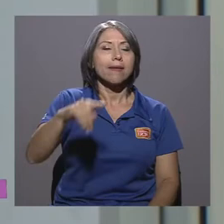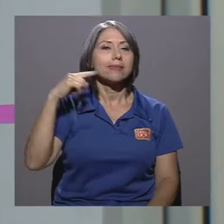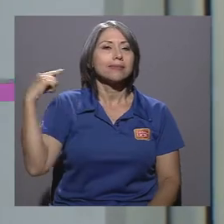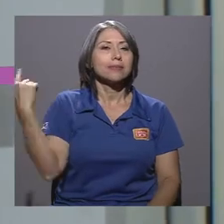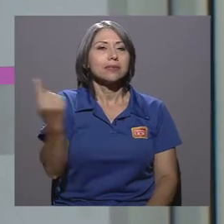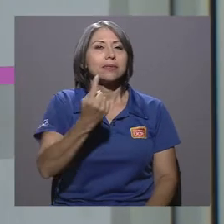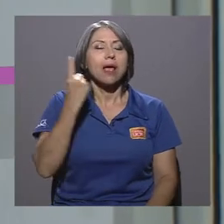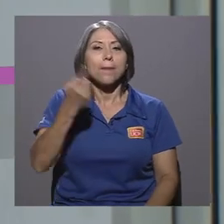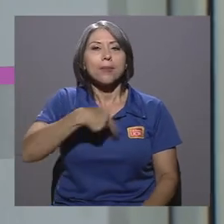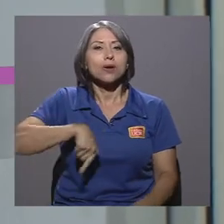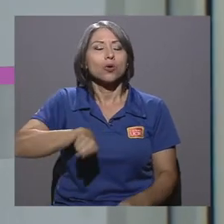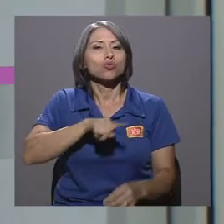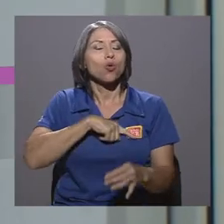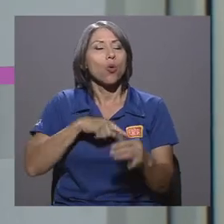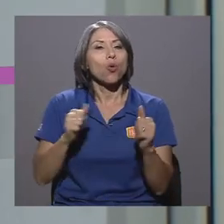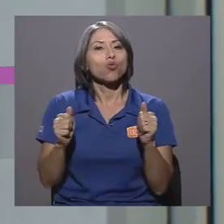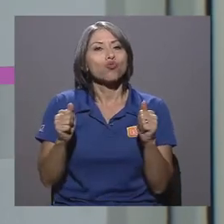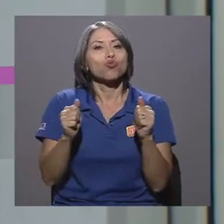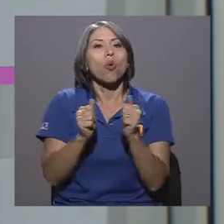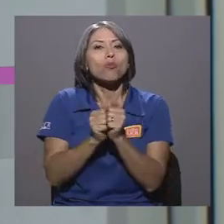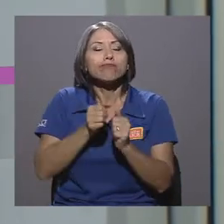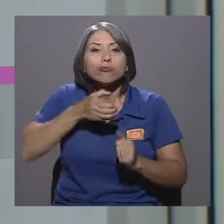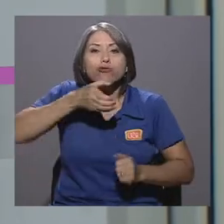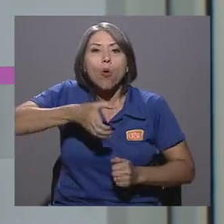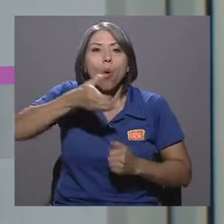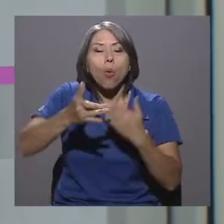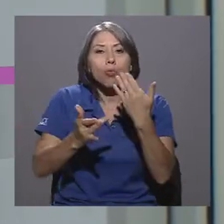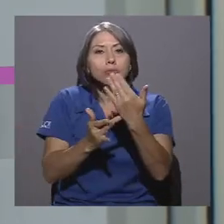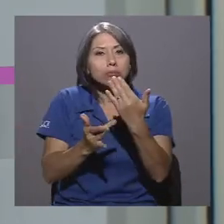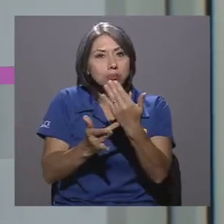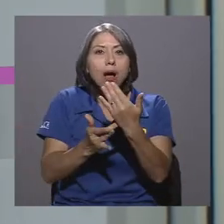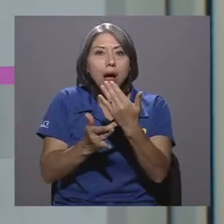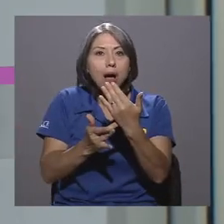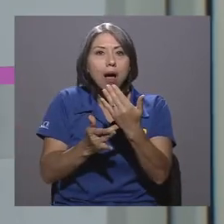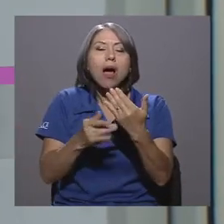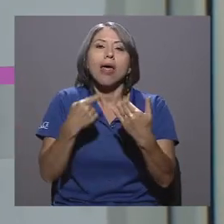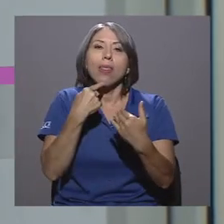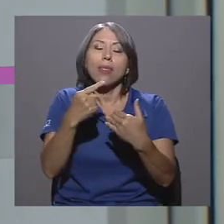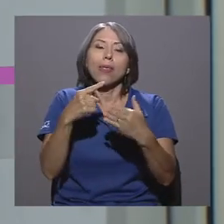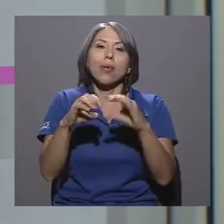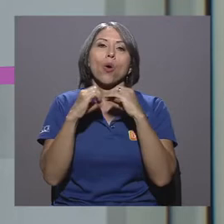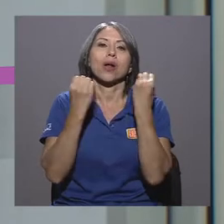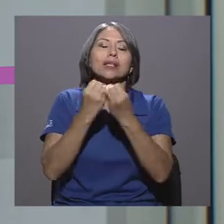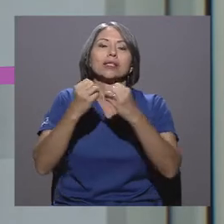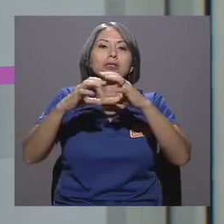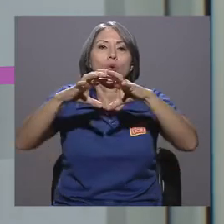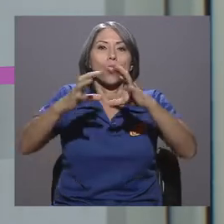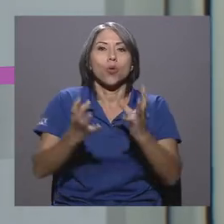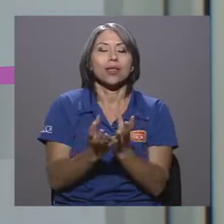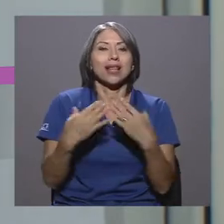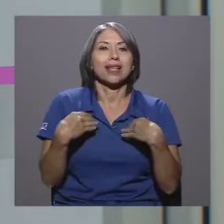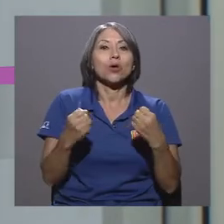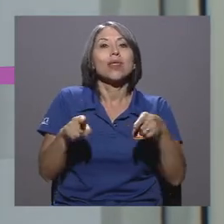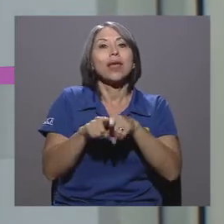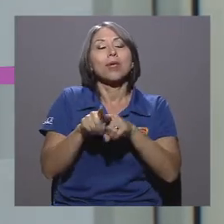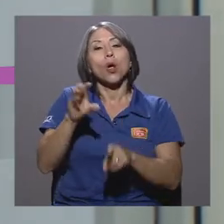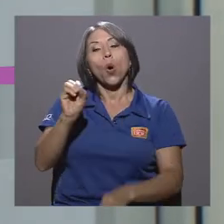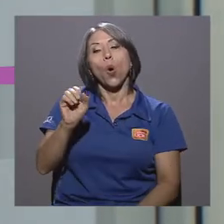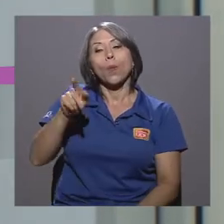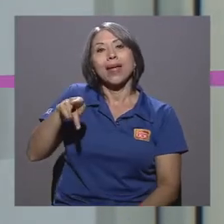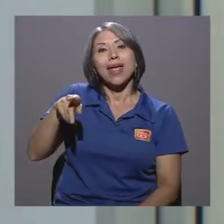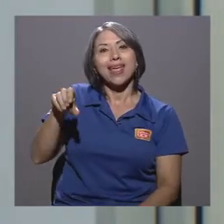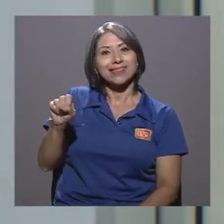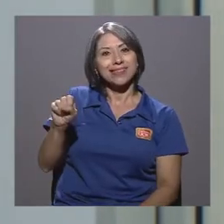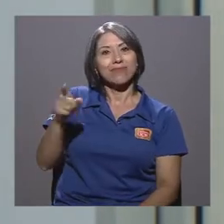siempre estamos de la mano de las recomendaciones técnicas que hace la Organización Mundial de la Salud y OPS, que es nuestra